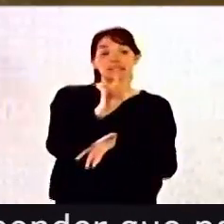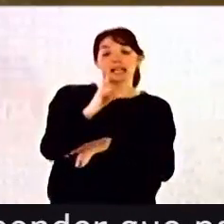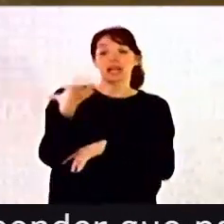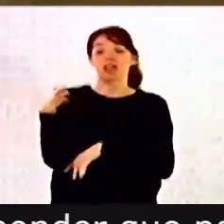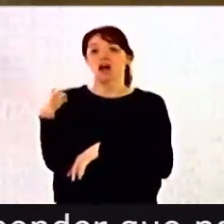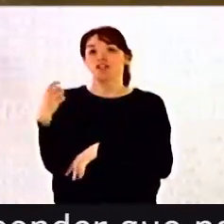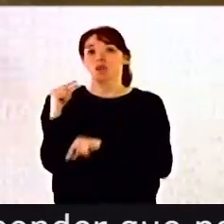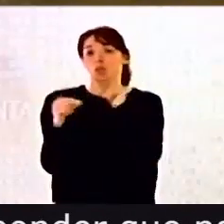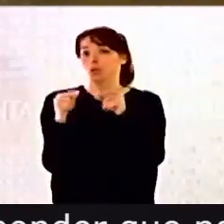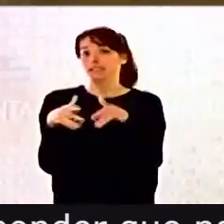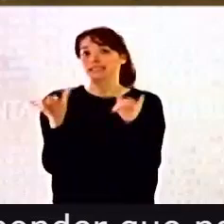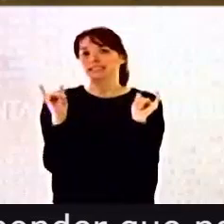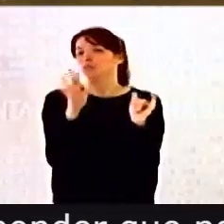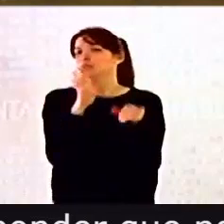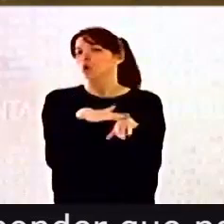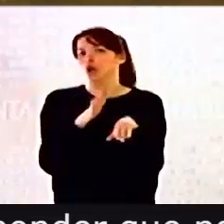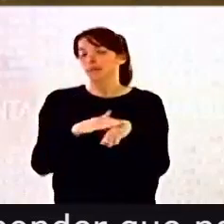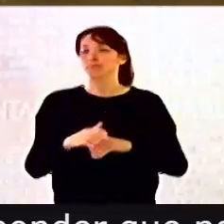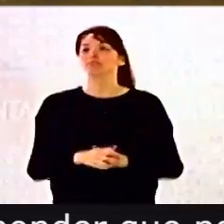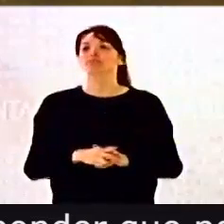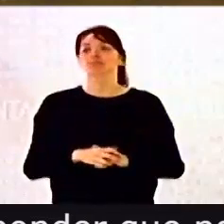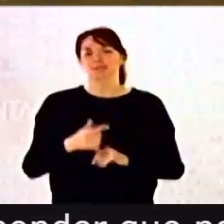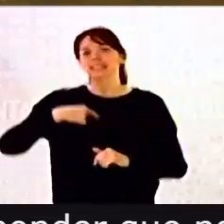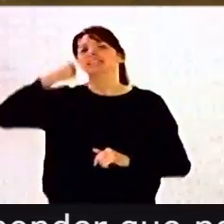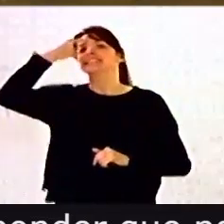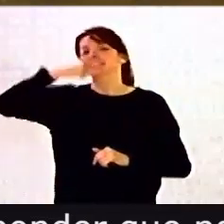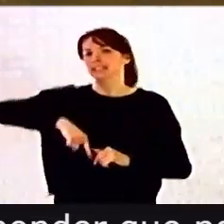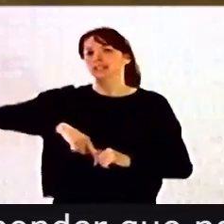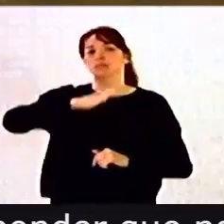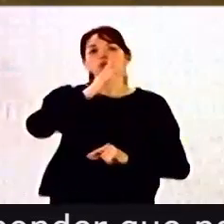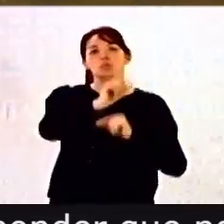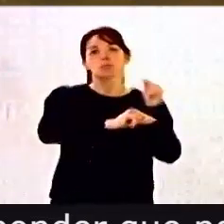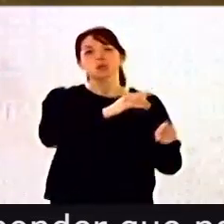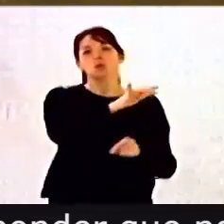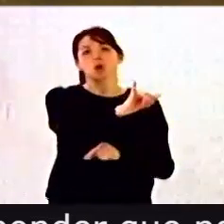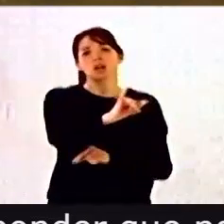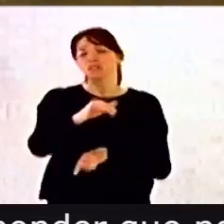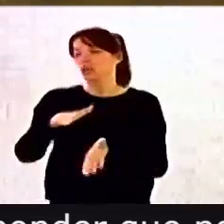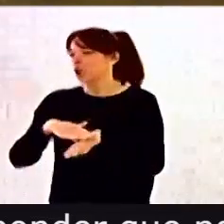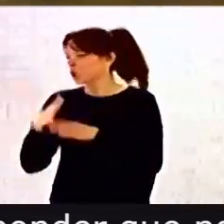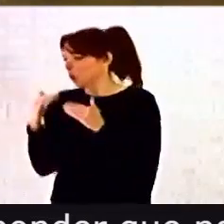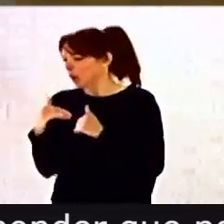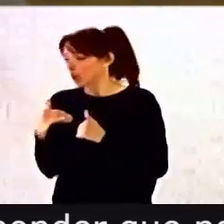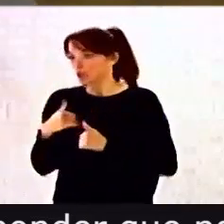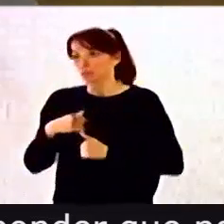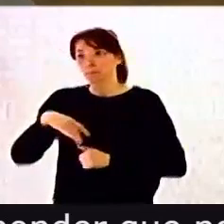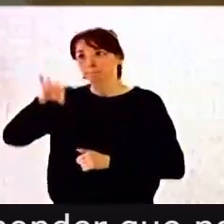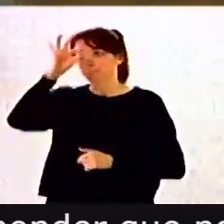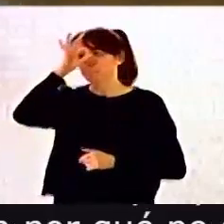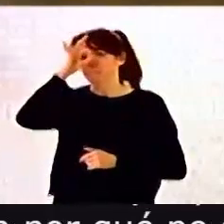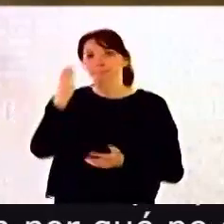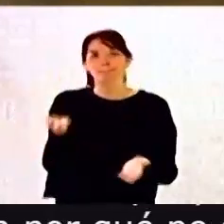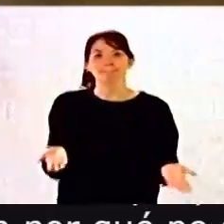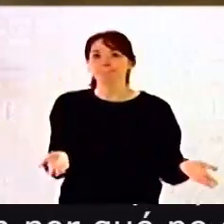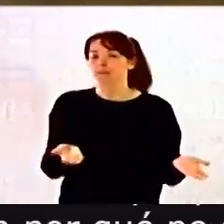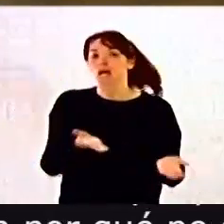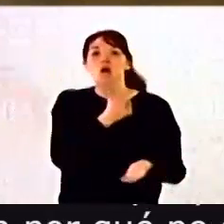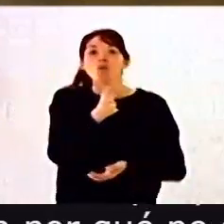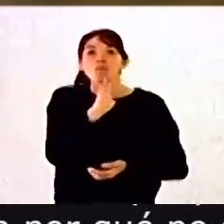tenía. Pues sé por qué se tiene, pero por qué no se tiene no lo puedo saber porque no solemos